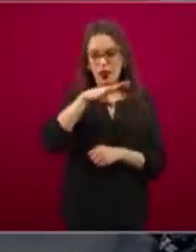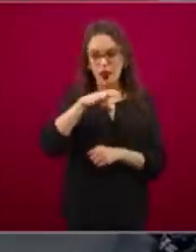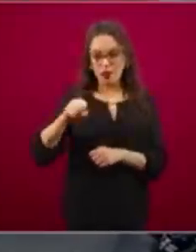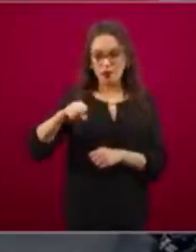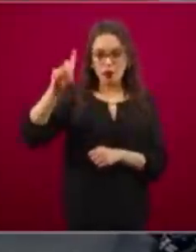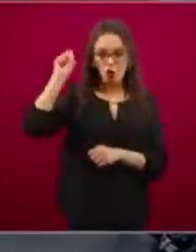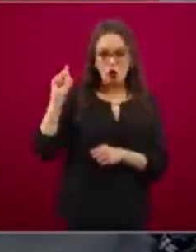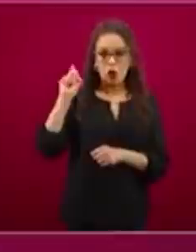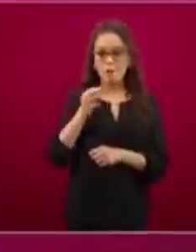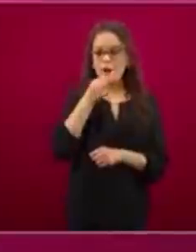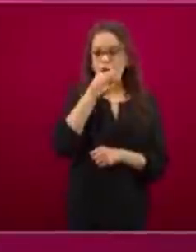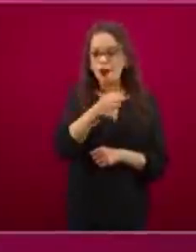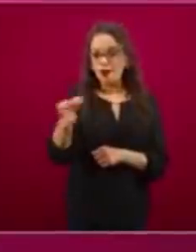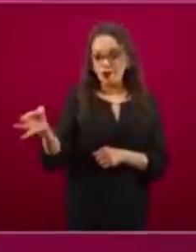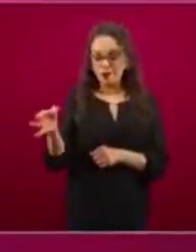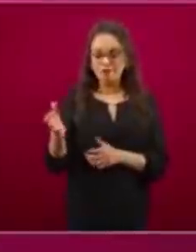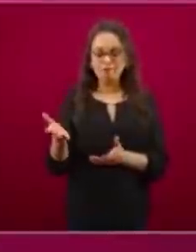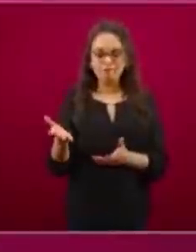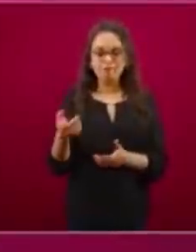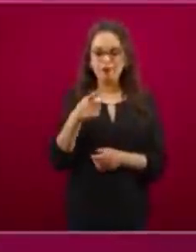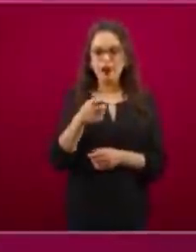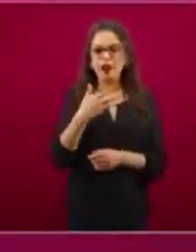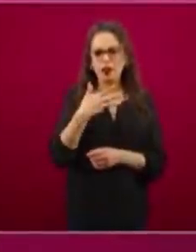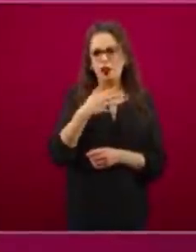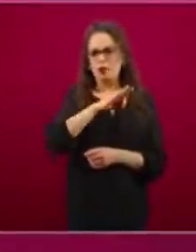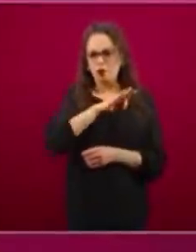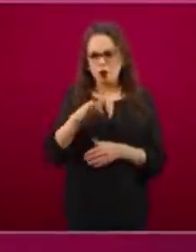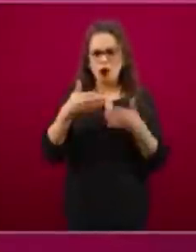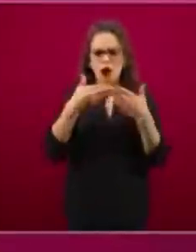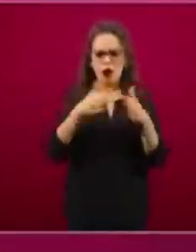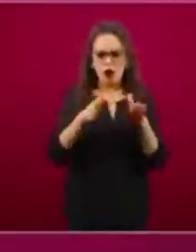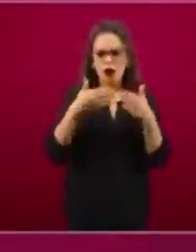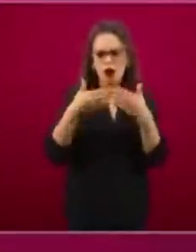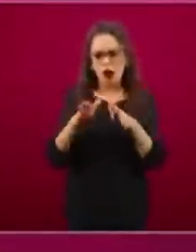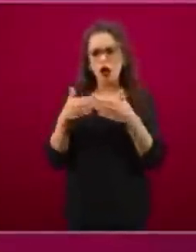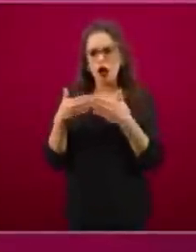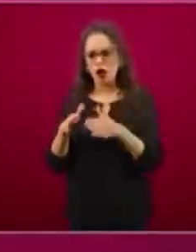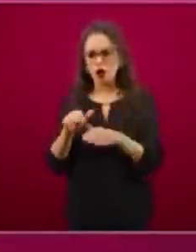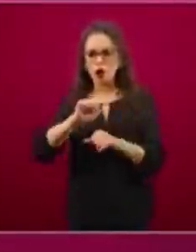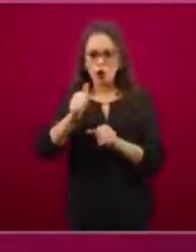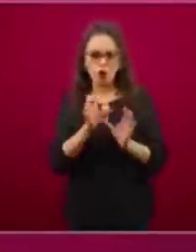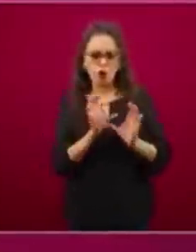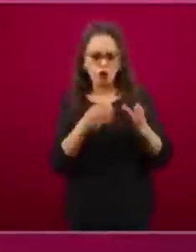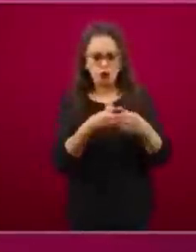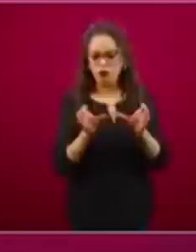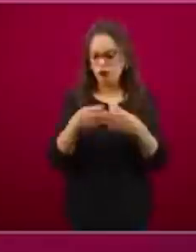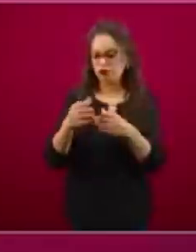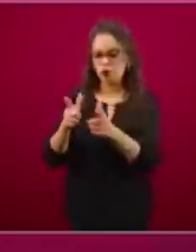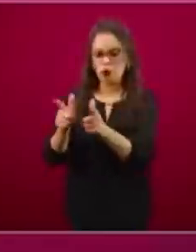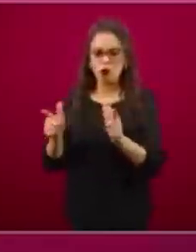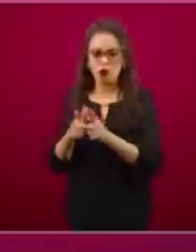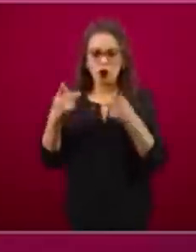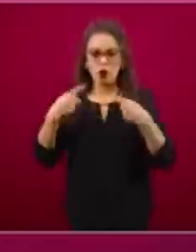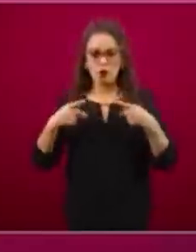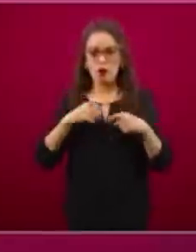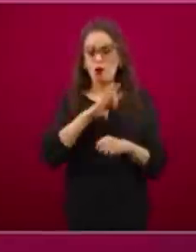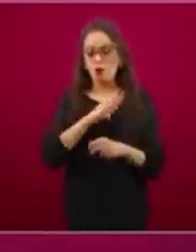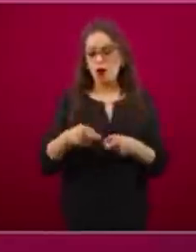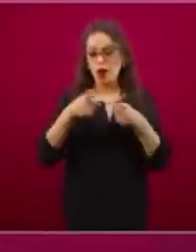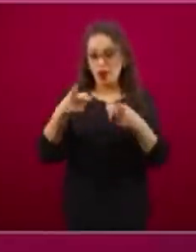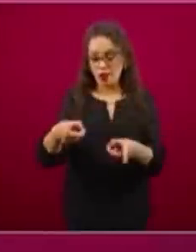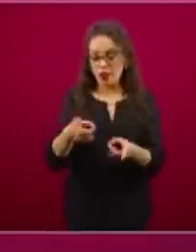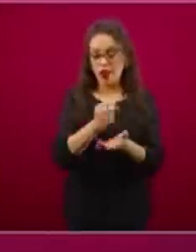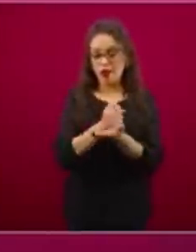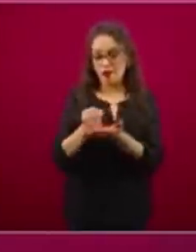el domingo que se abría la posibilidad de que hubieran algunos otros sectores que pudieran recibir este beneficio este apoyo este